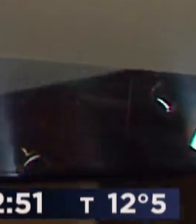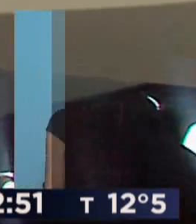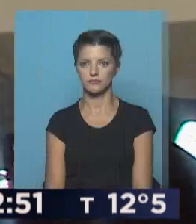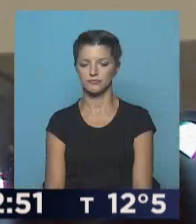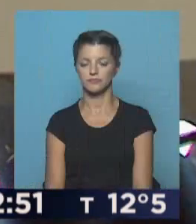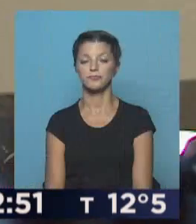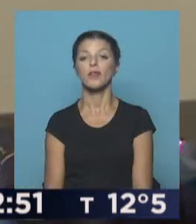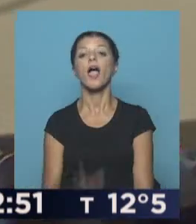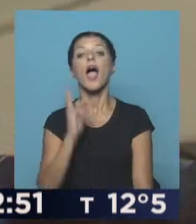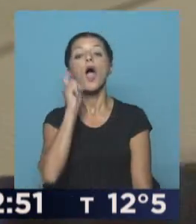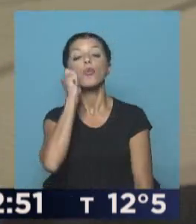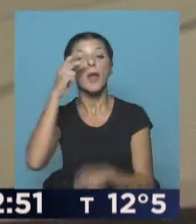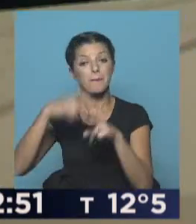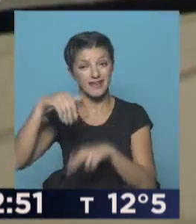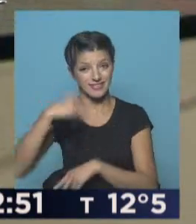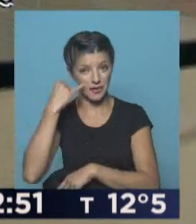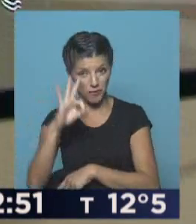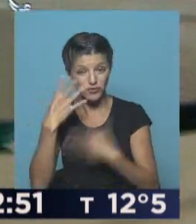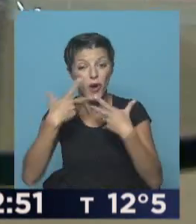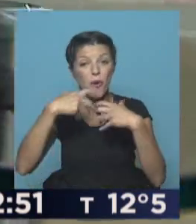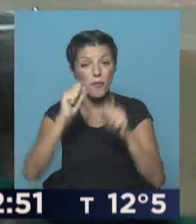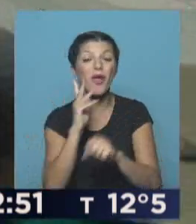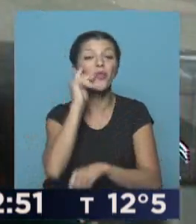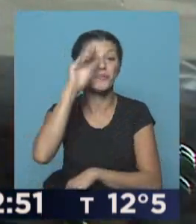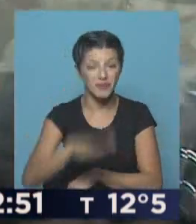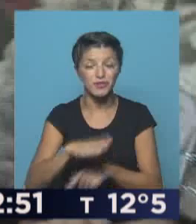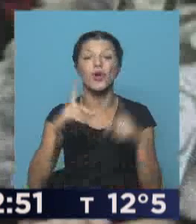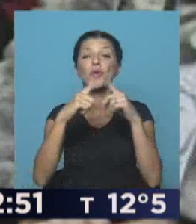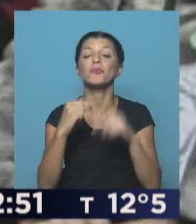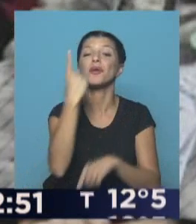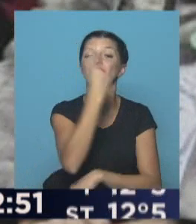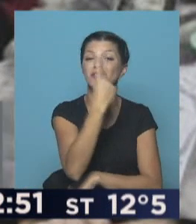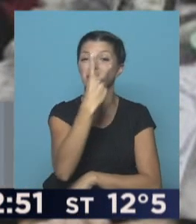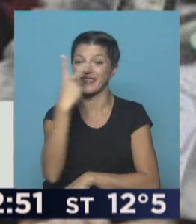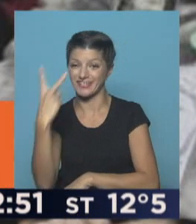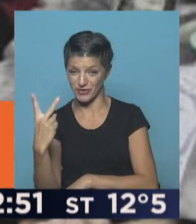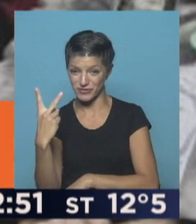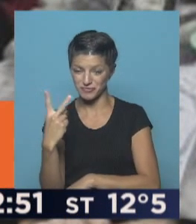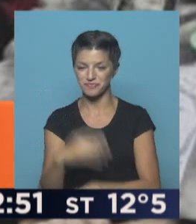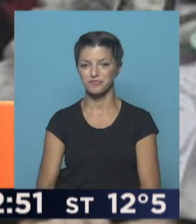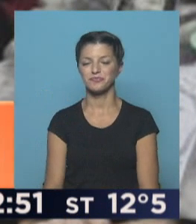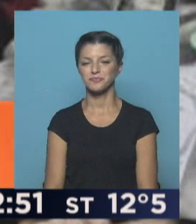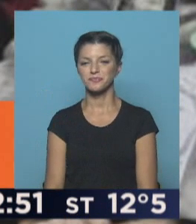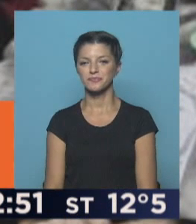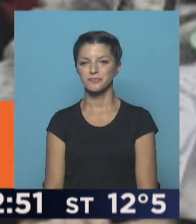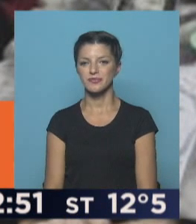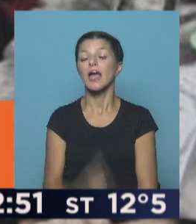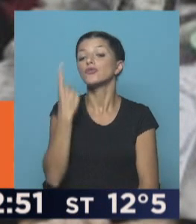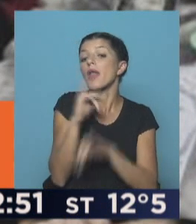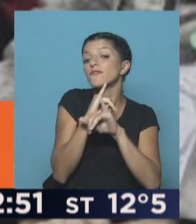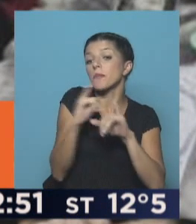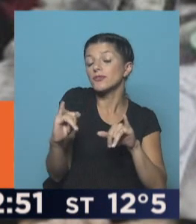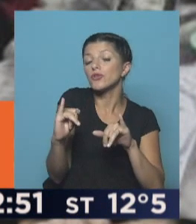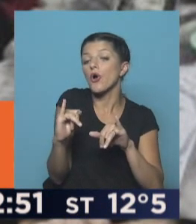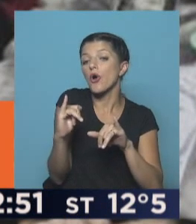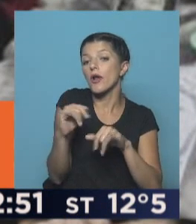Las abuelas de Plaza de Mayo recuperaron al nieto número 122. Estamos hablando puntualmente de una versión que primero y